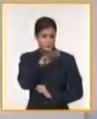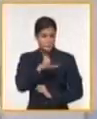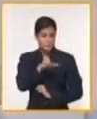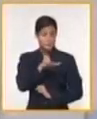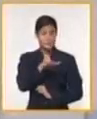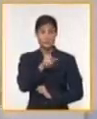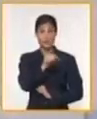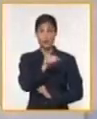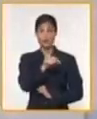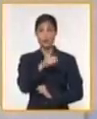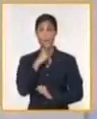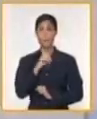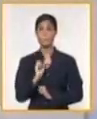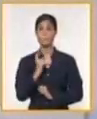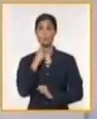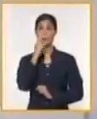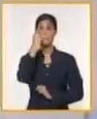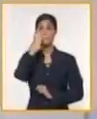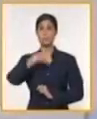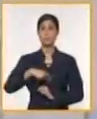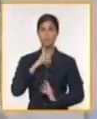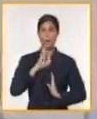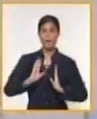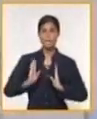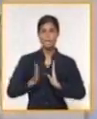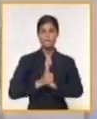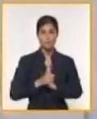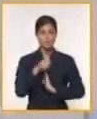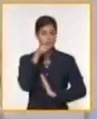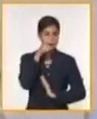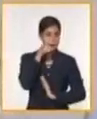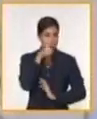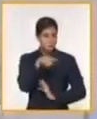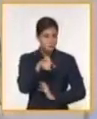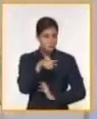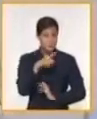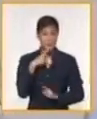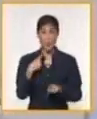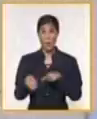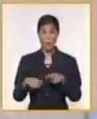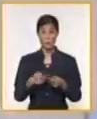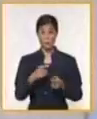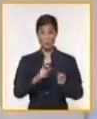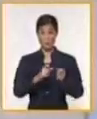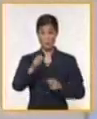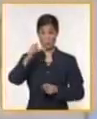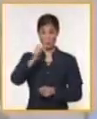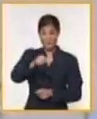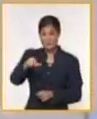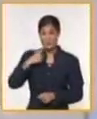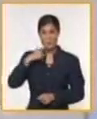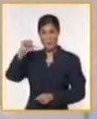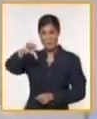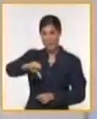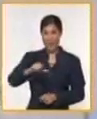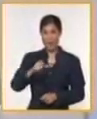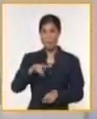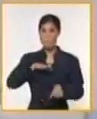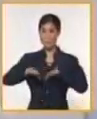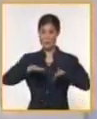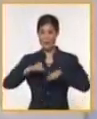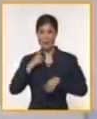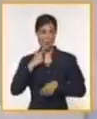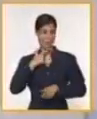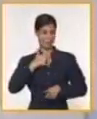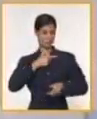solo espías, son terroristas, matones, asesinos preparados para matar dirigentes, para